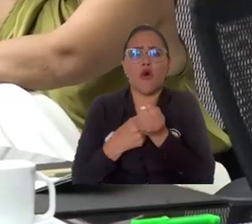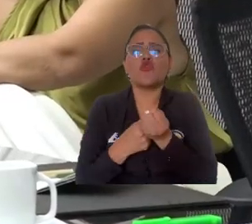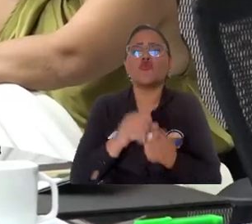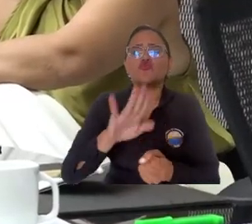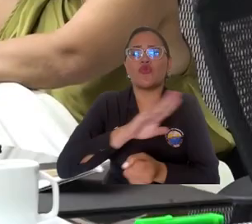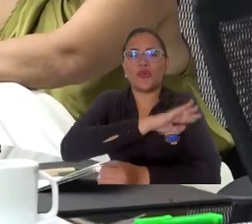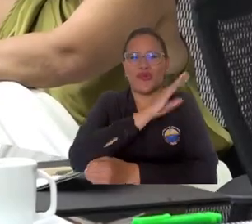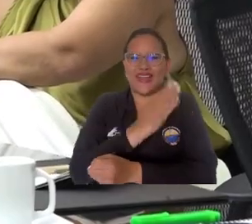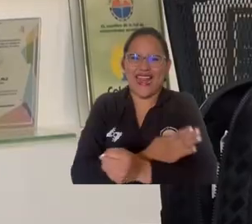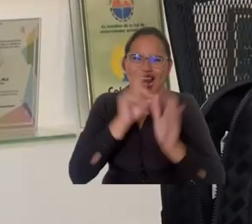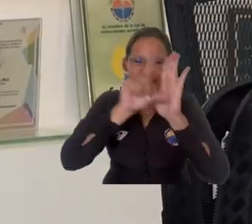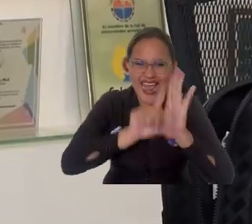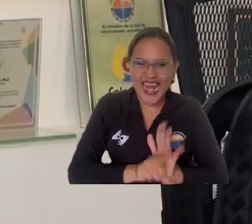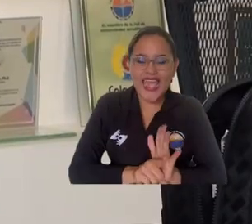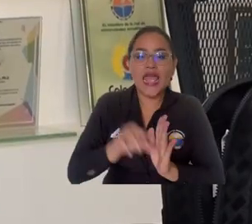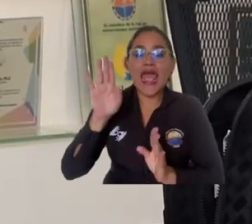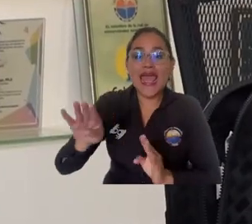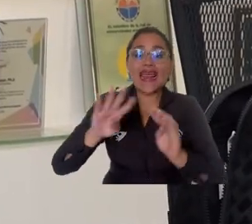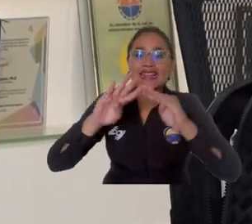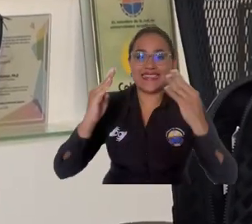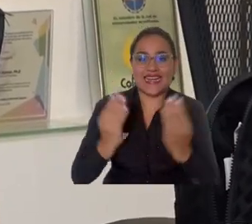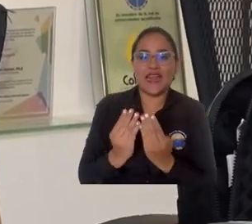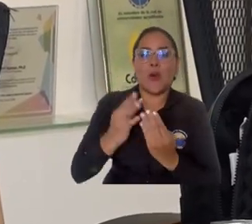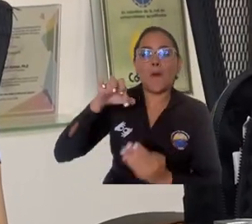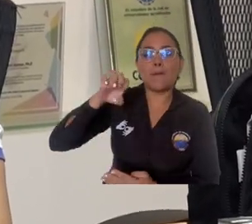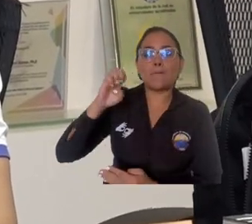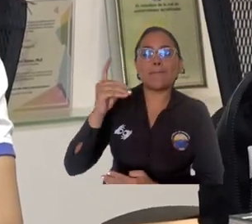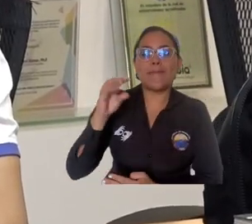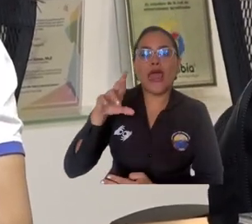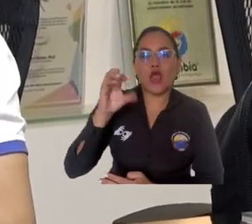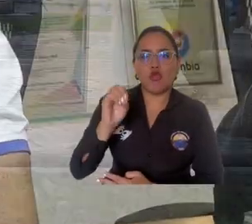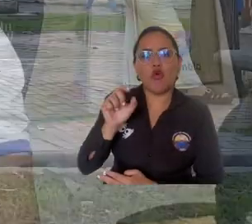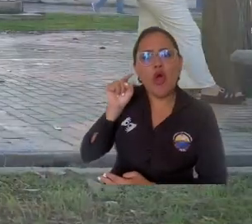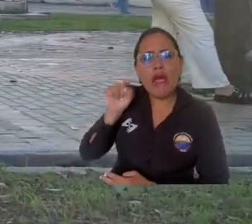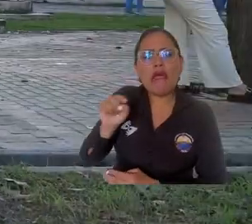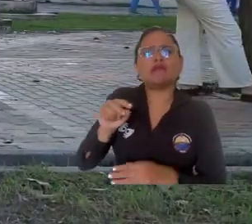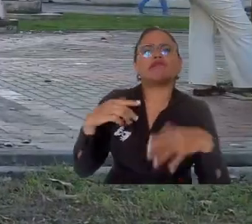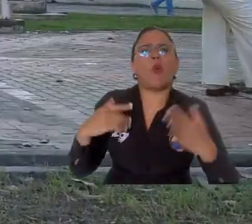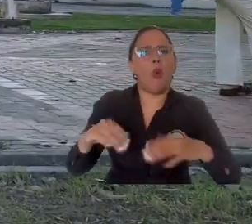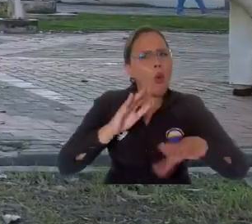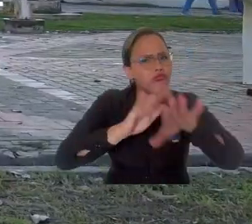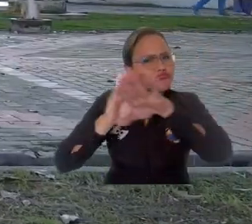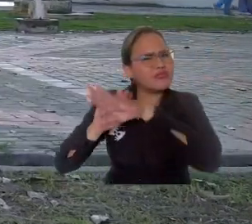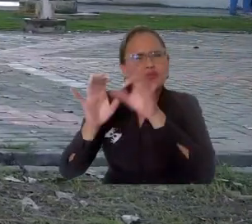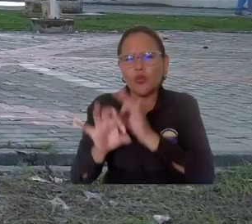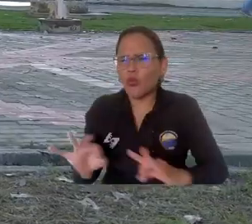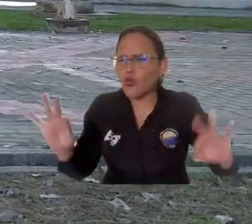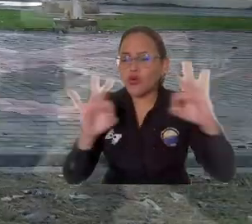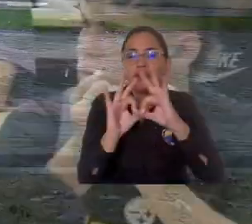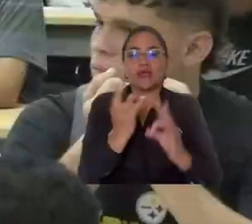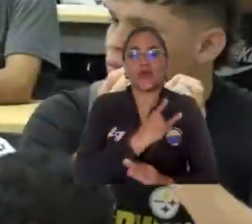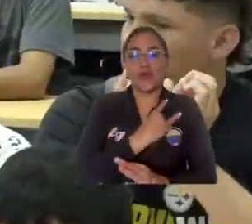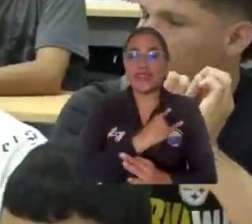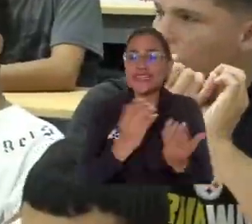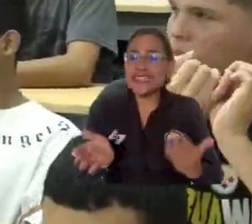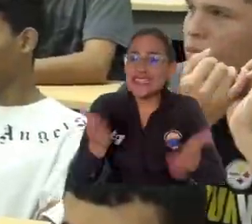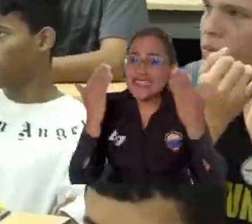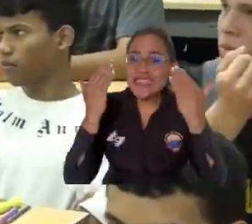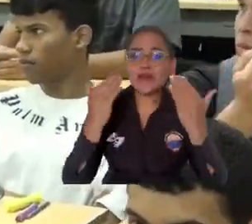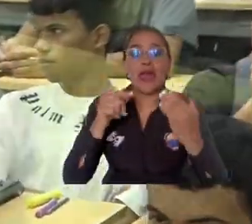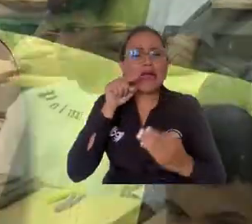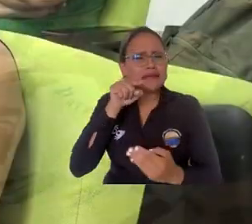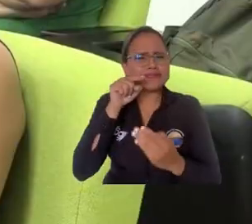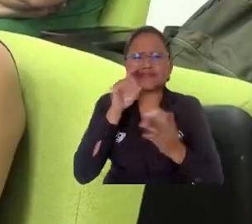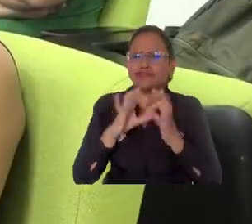con el respaldo del Poder Legislativo a través del senador Pedro Flores Porras, quien afirmó que la academia es uno de los actores de